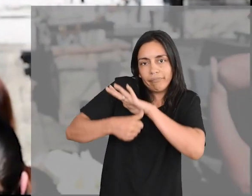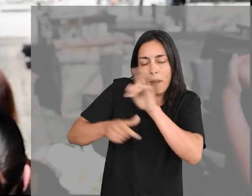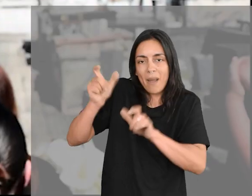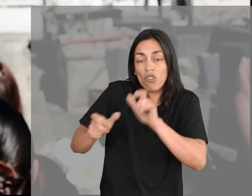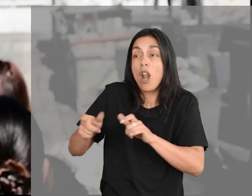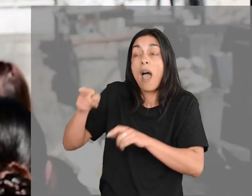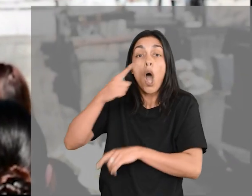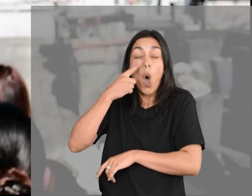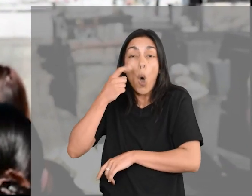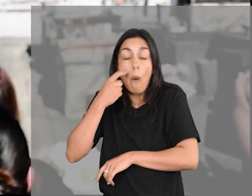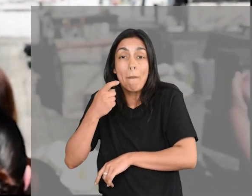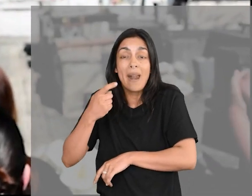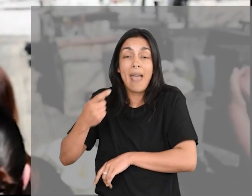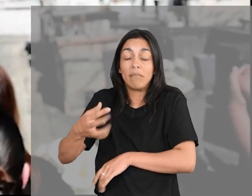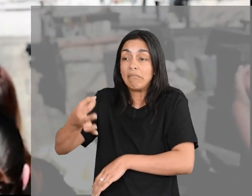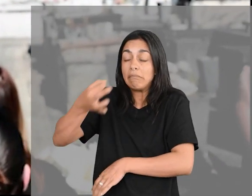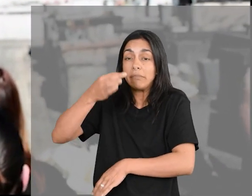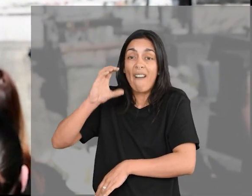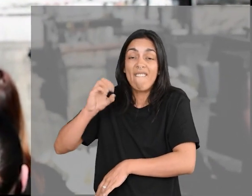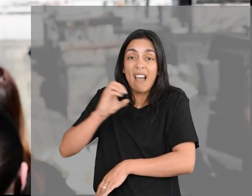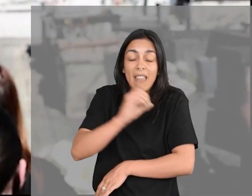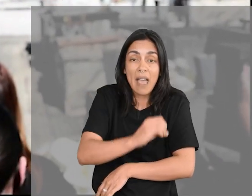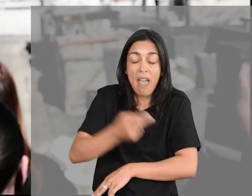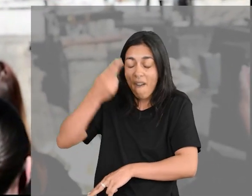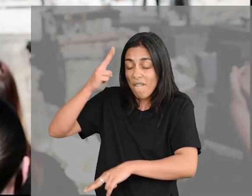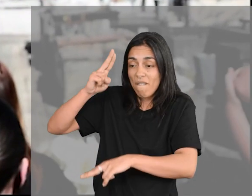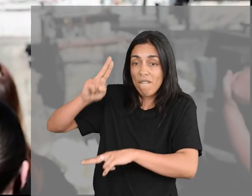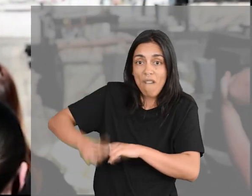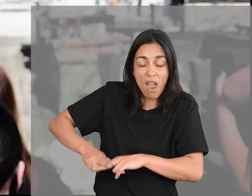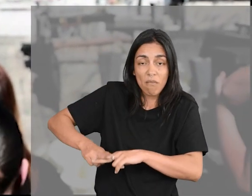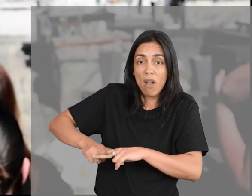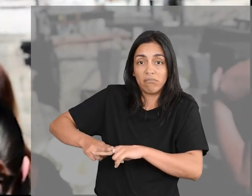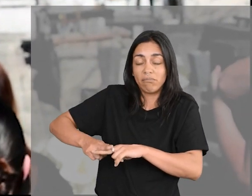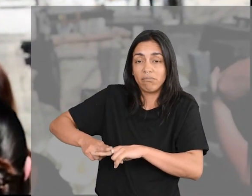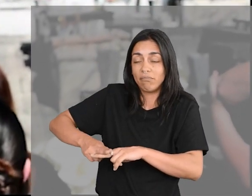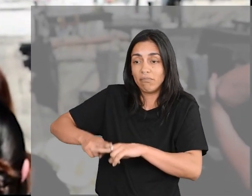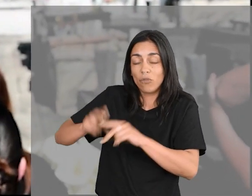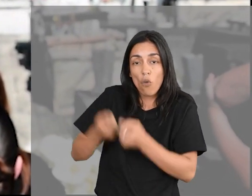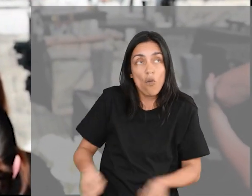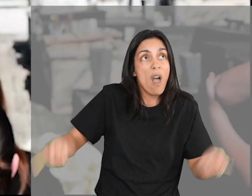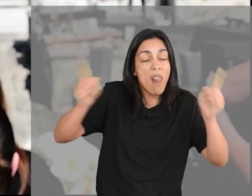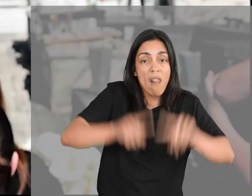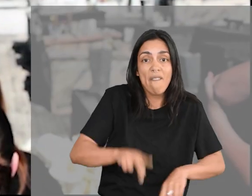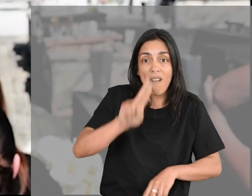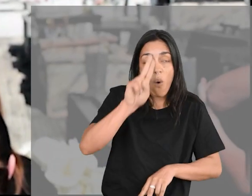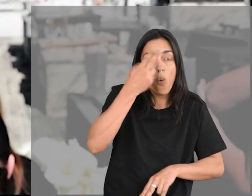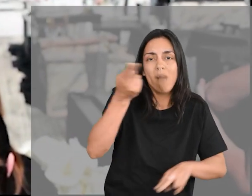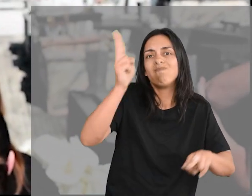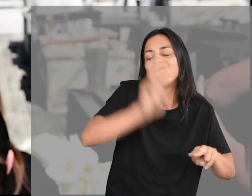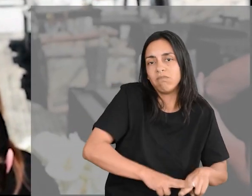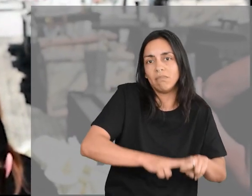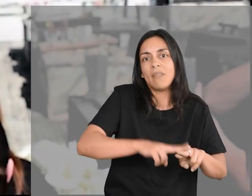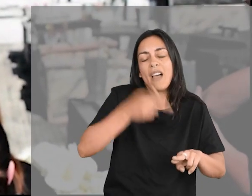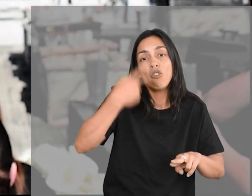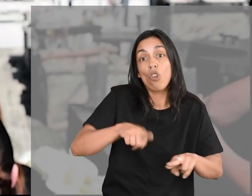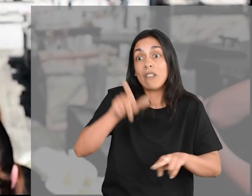el viaje él contrae una bacteria, se enferma y de vuelta acá muere.